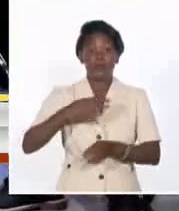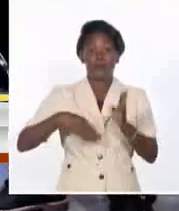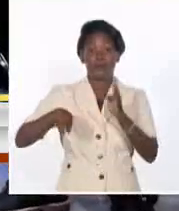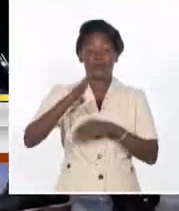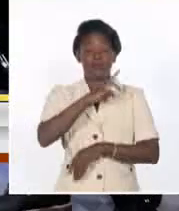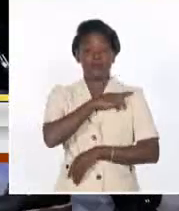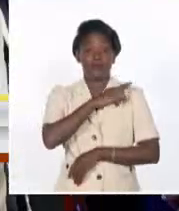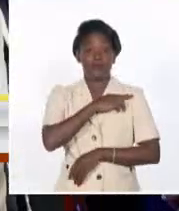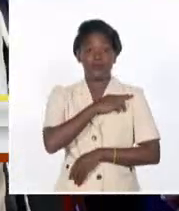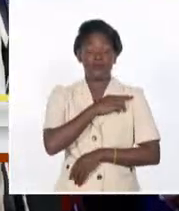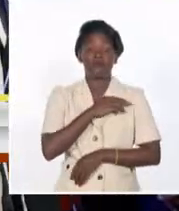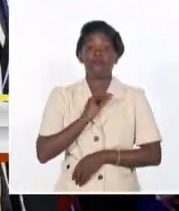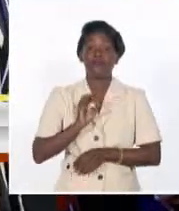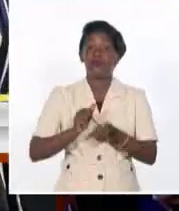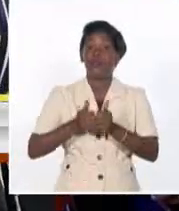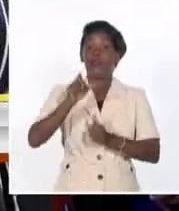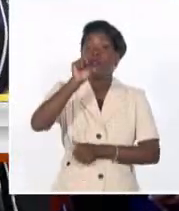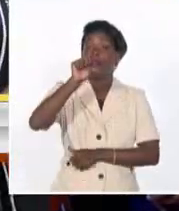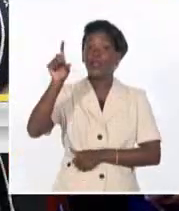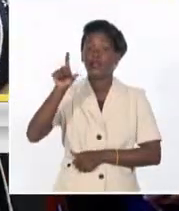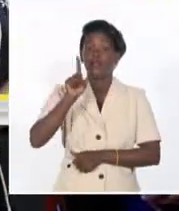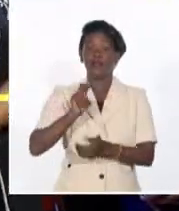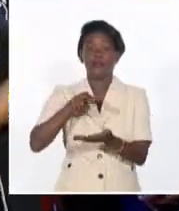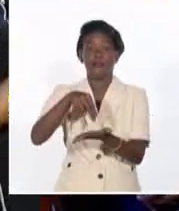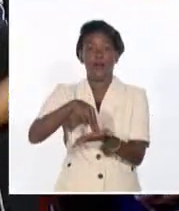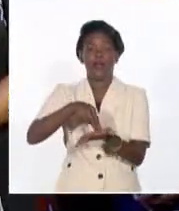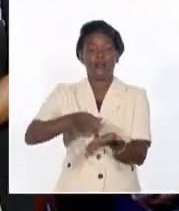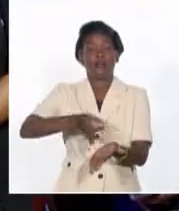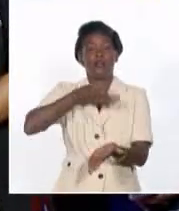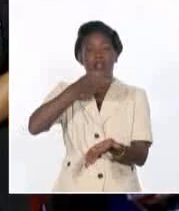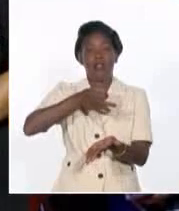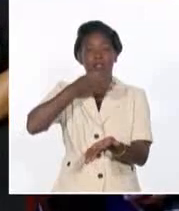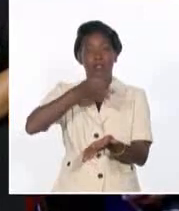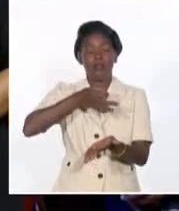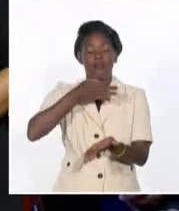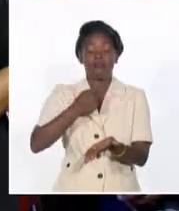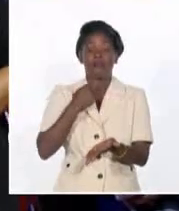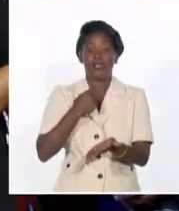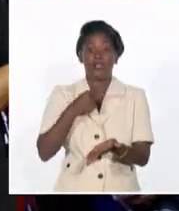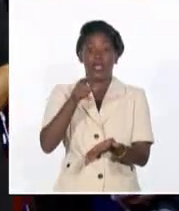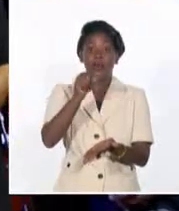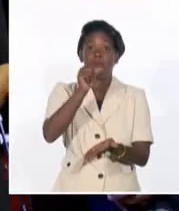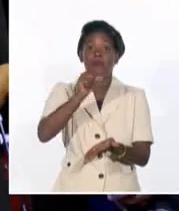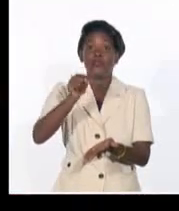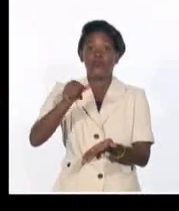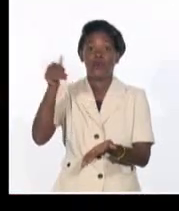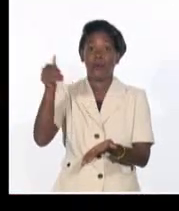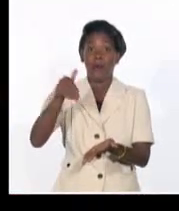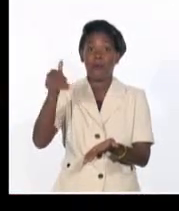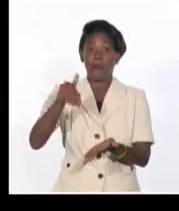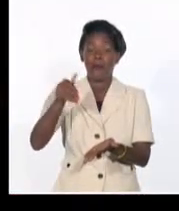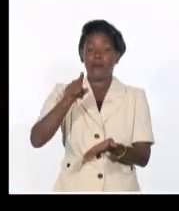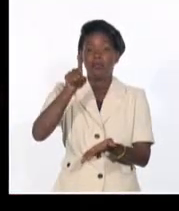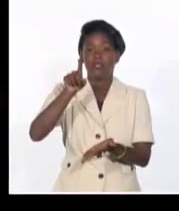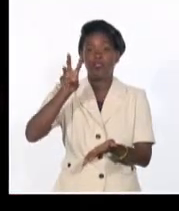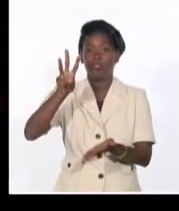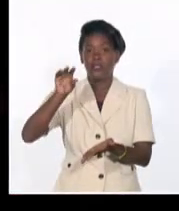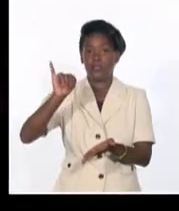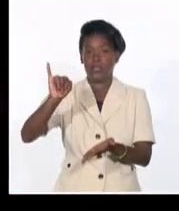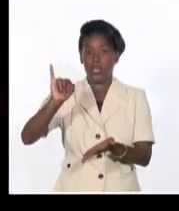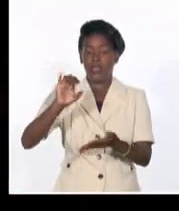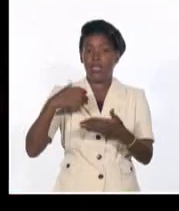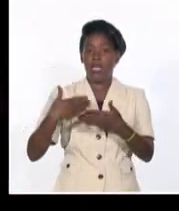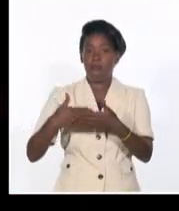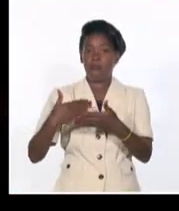de clausura de la cita, a la que definitivamente concurrieron 136 empresas, incluidas 23 extranjeras.